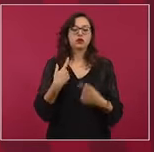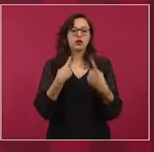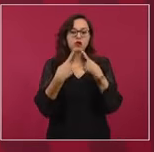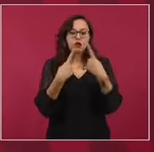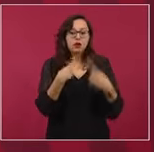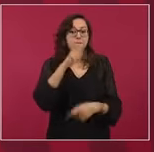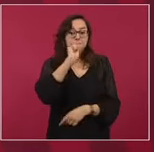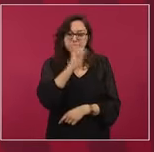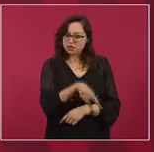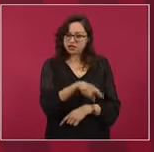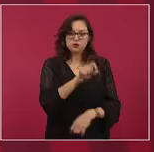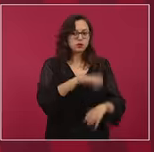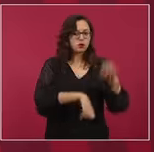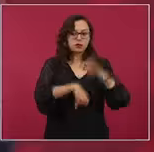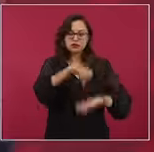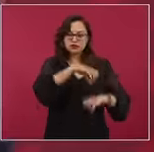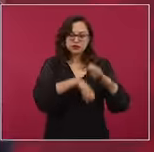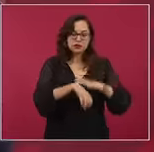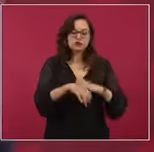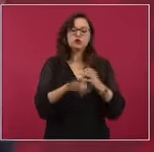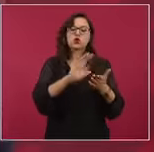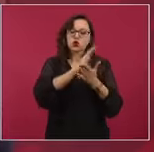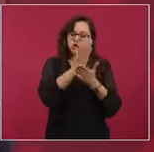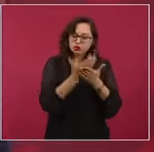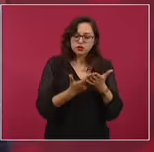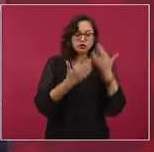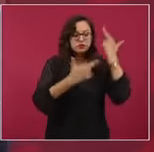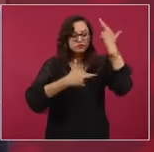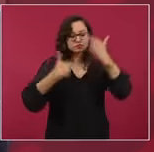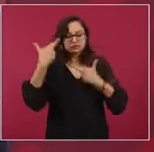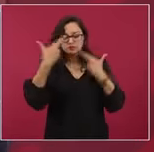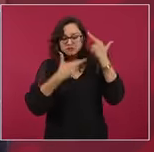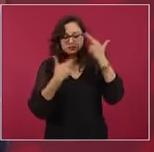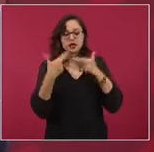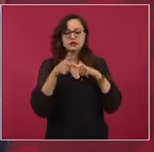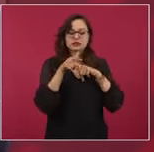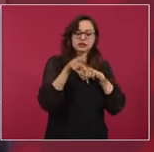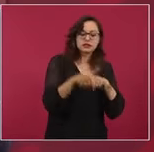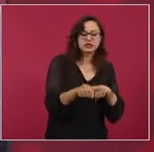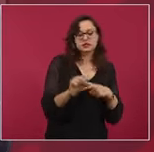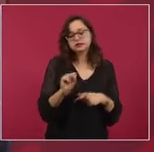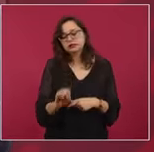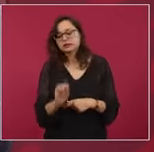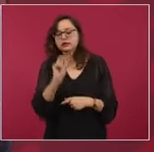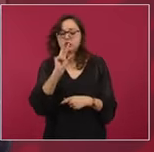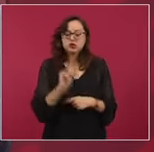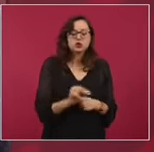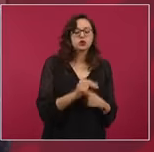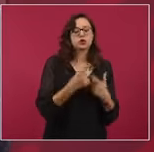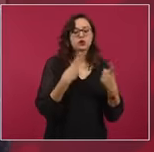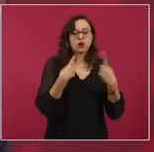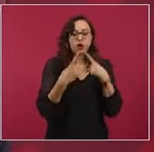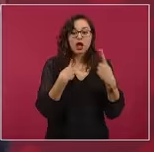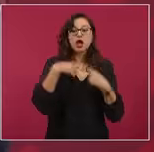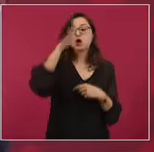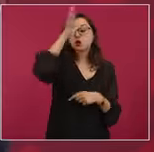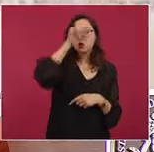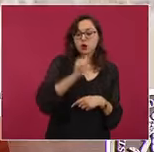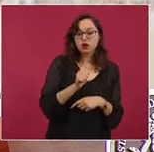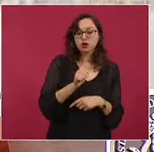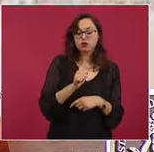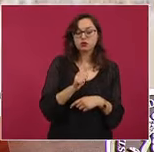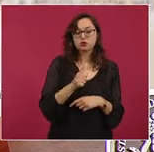con las mismas empresas, revisar los contratos, porque tampoco a ellos les conviene